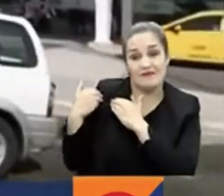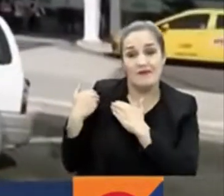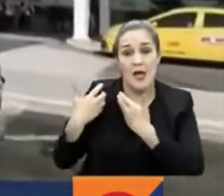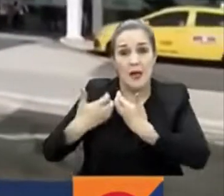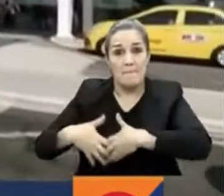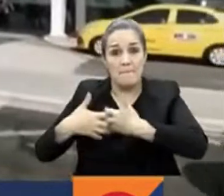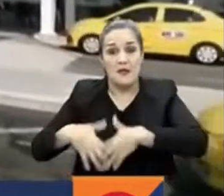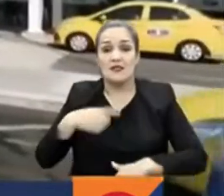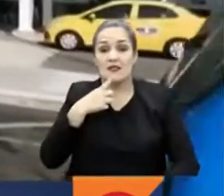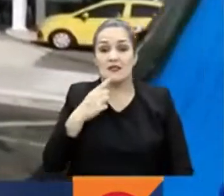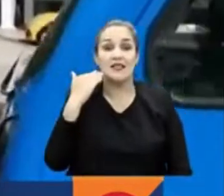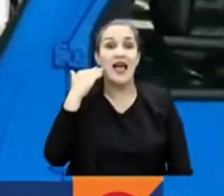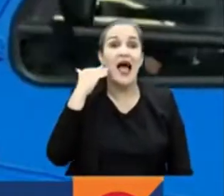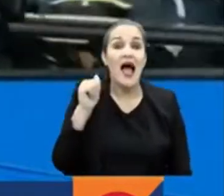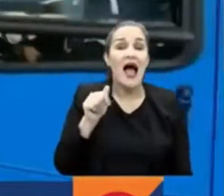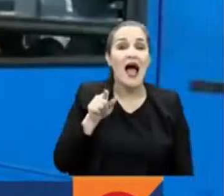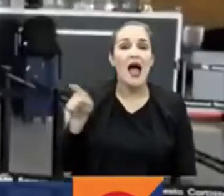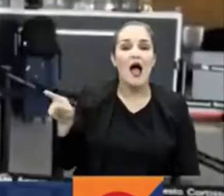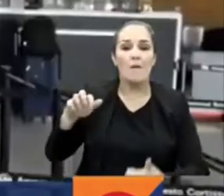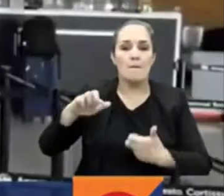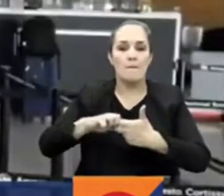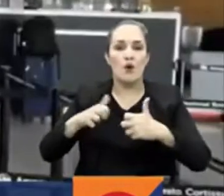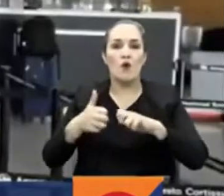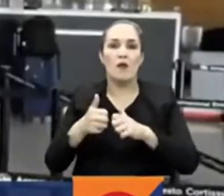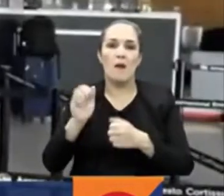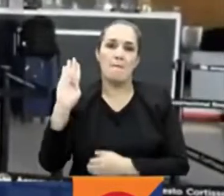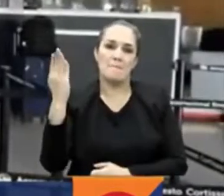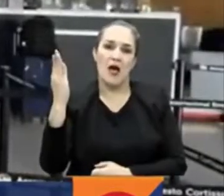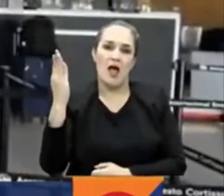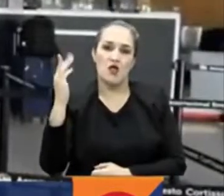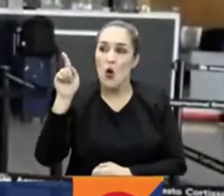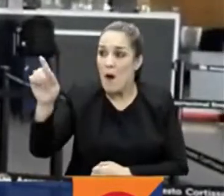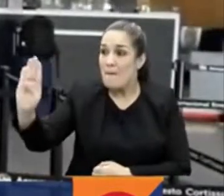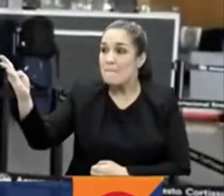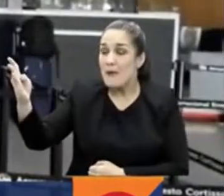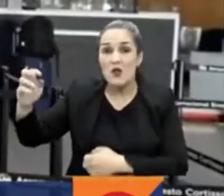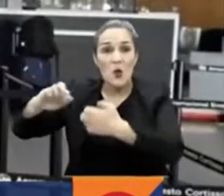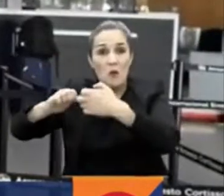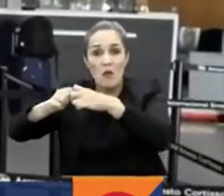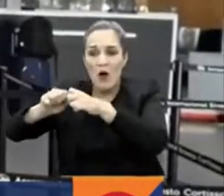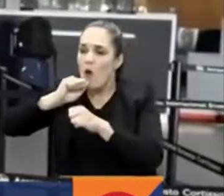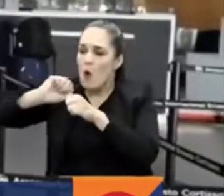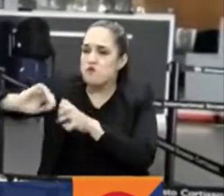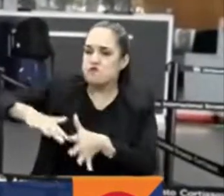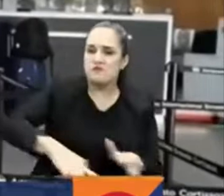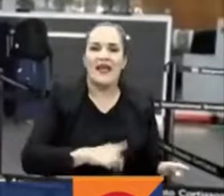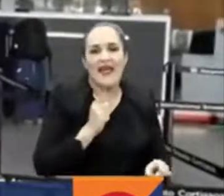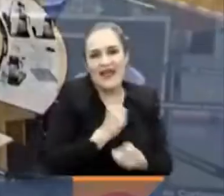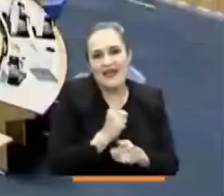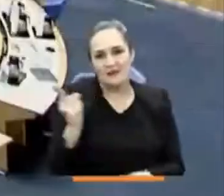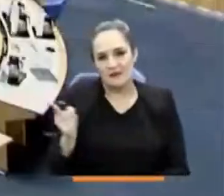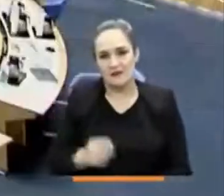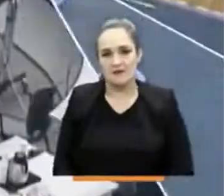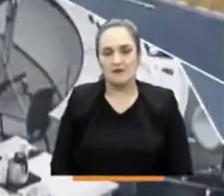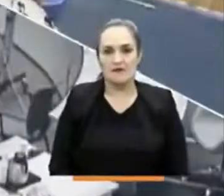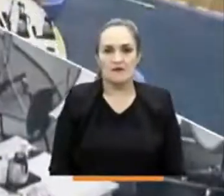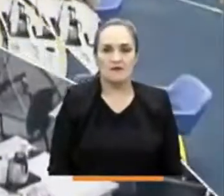una pasajera había ocasionado daño en un sanitario, lo cual desencadenó la fuga de agua.